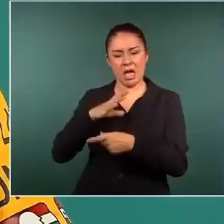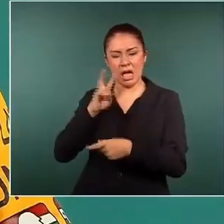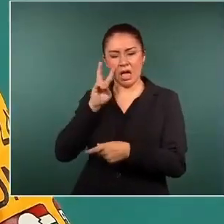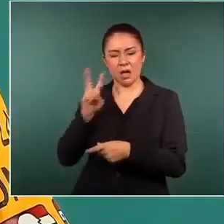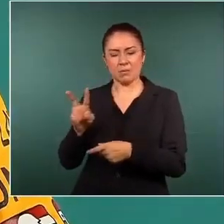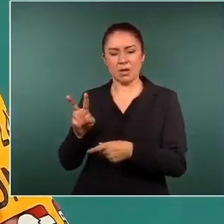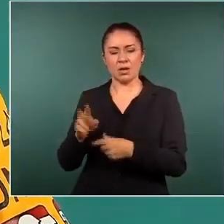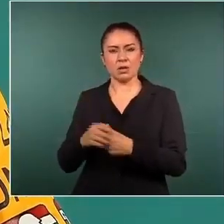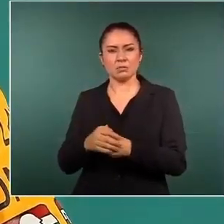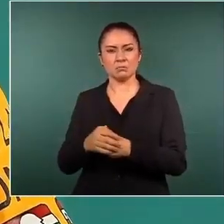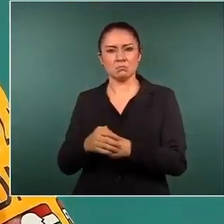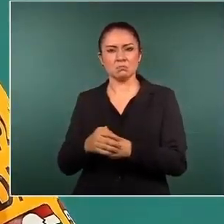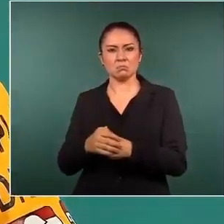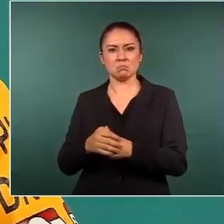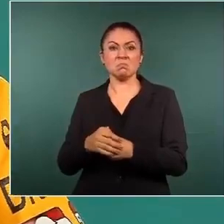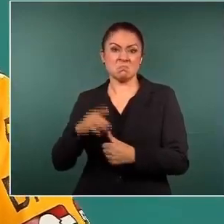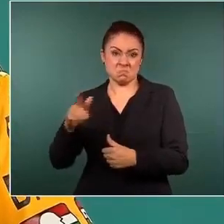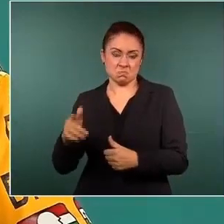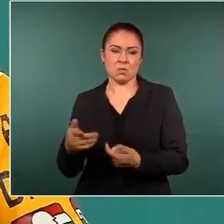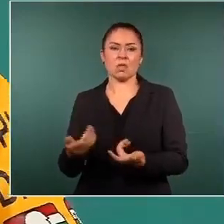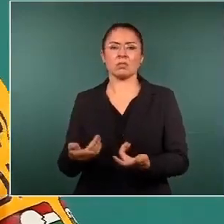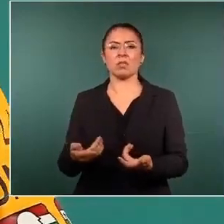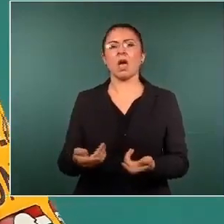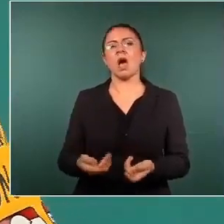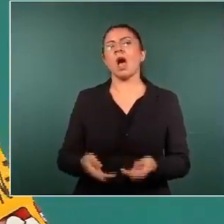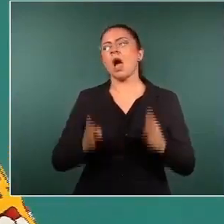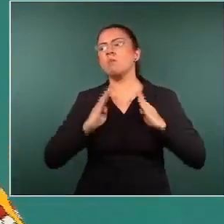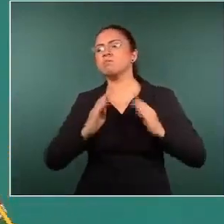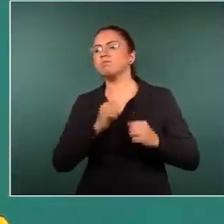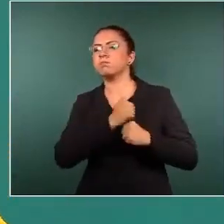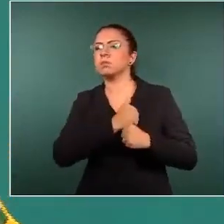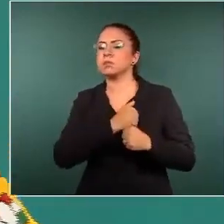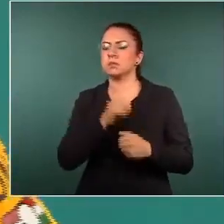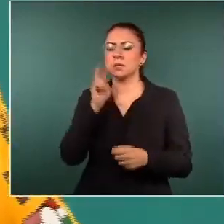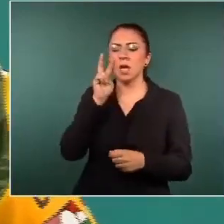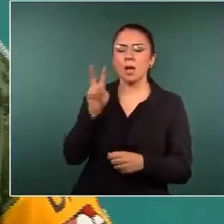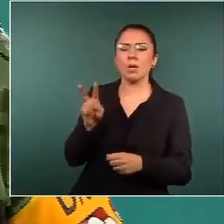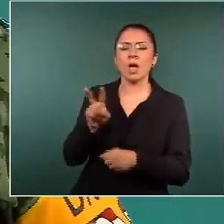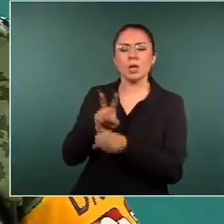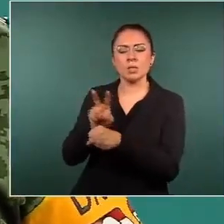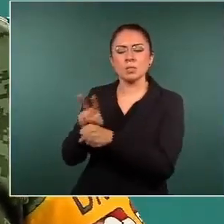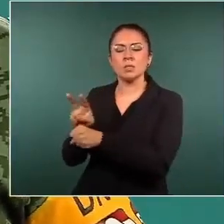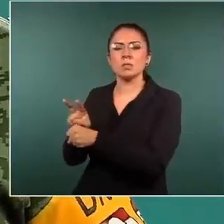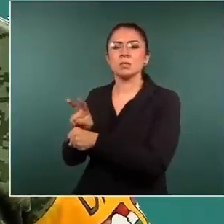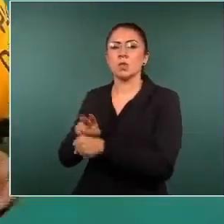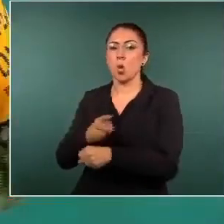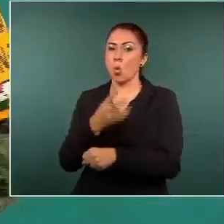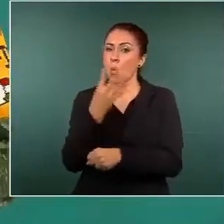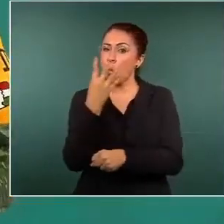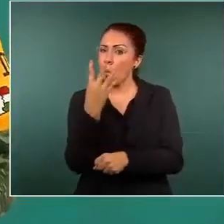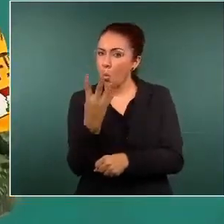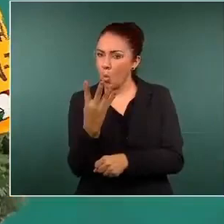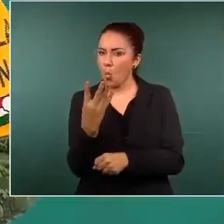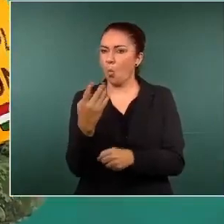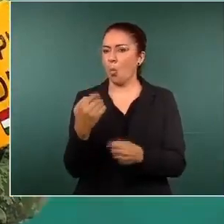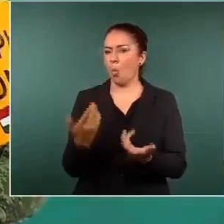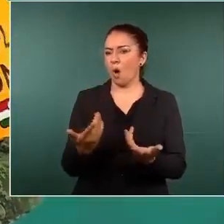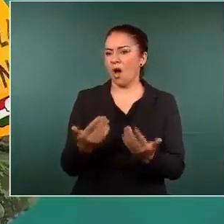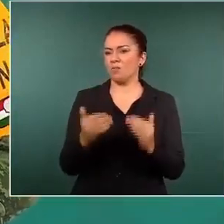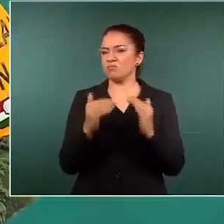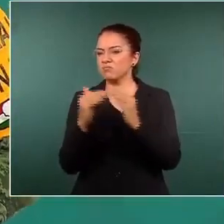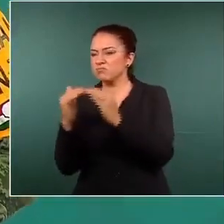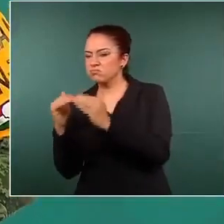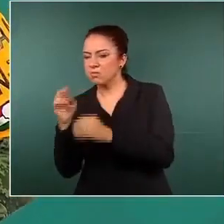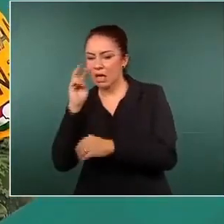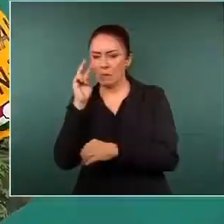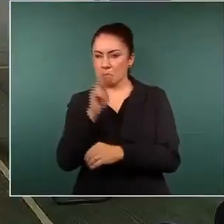fueron generados por inteligencia militar y se puso en vigilancia a cuatro inmuebles. Ustedes los pueden